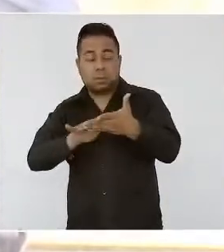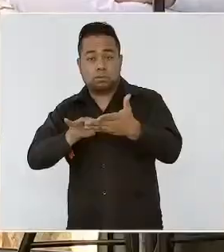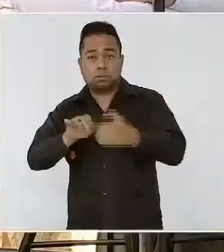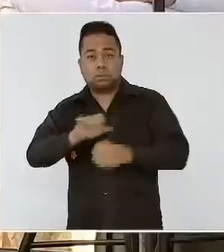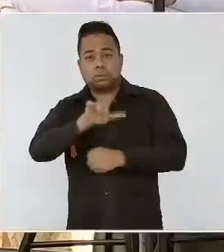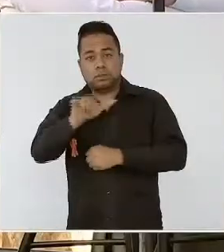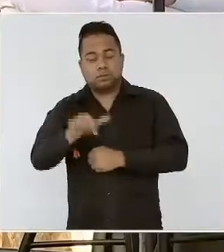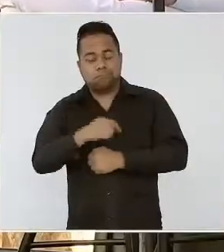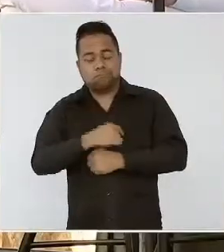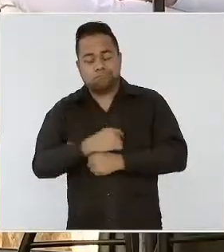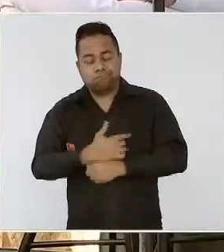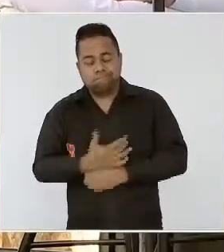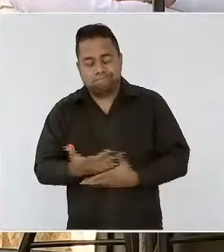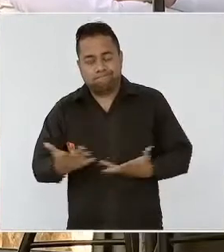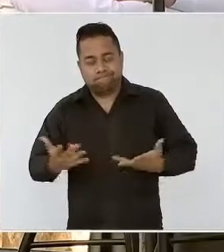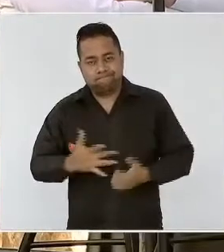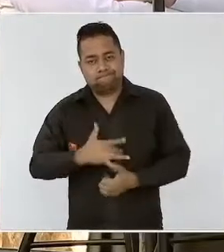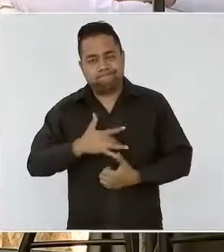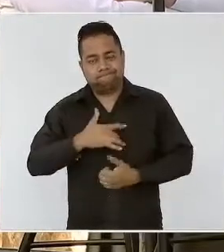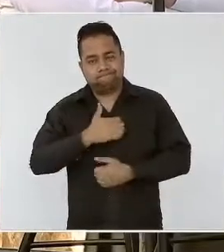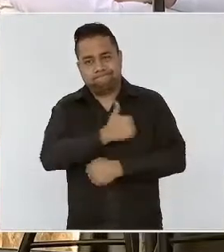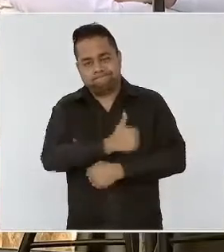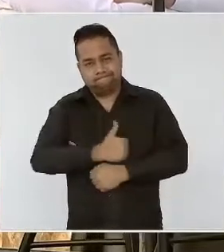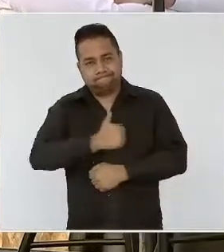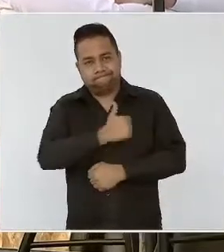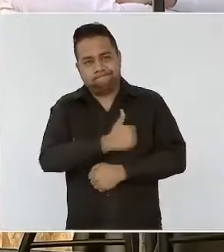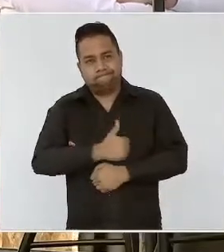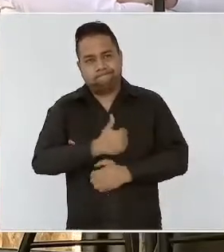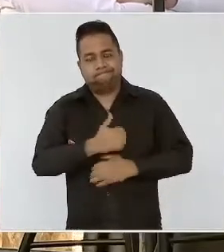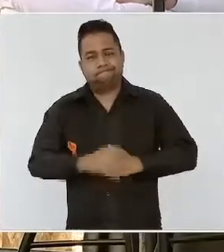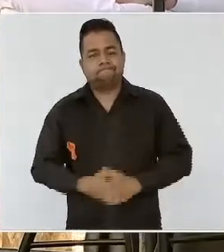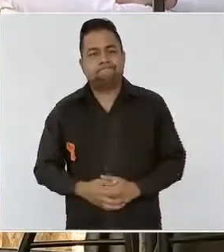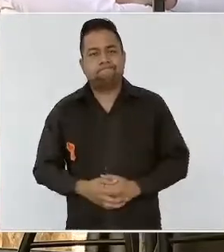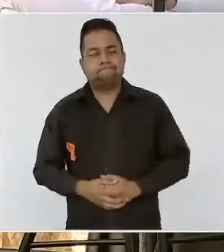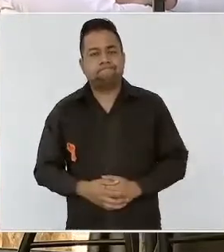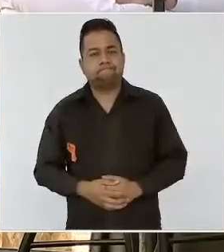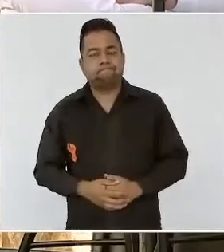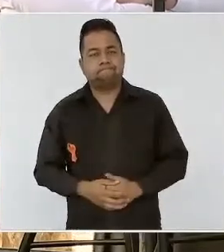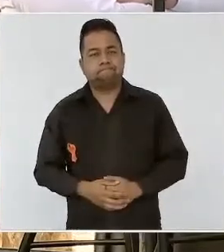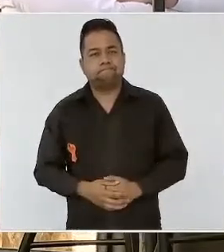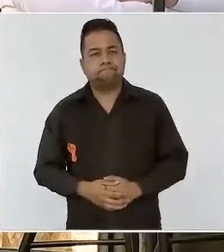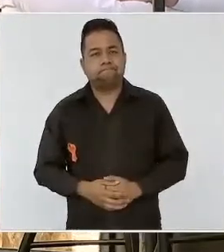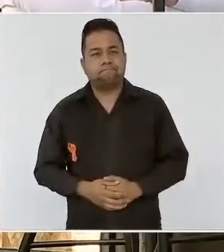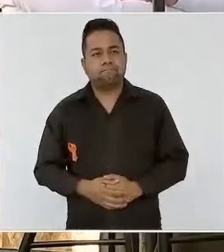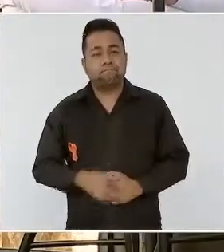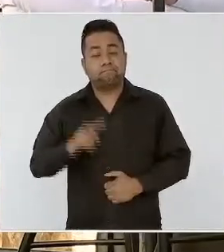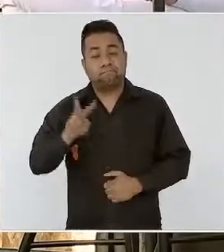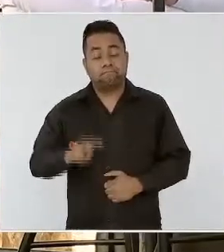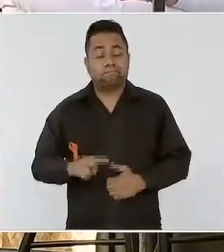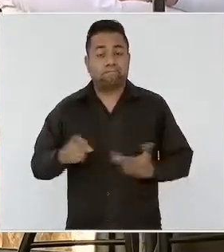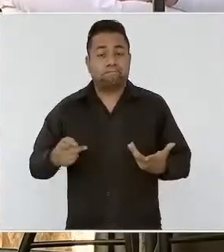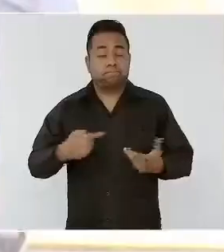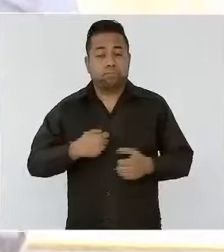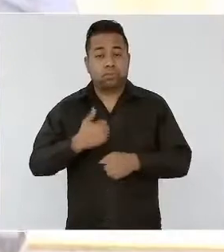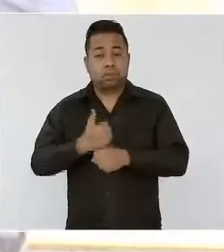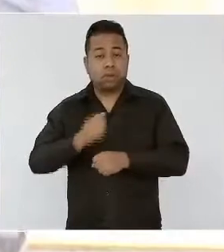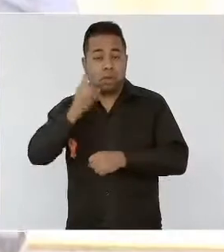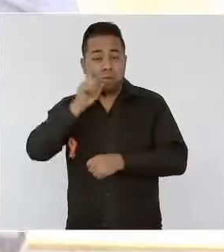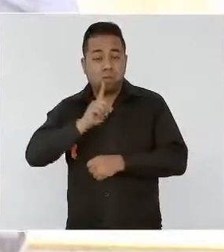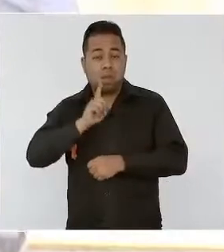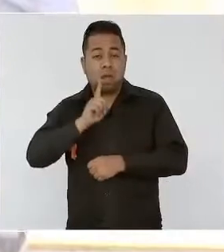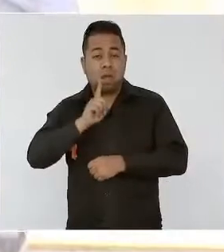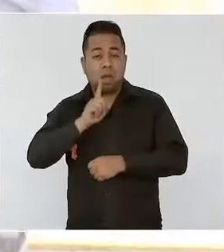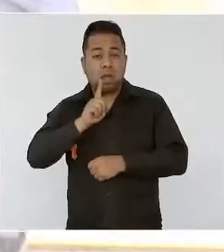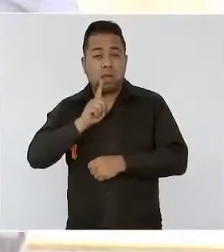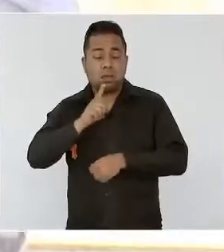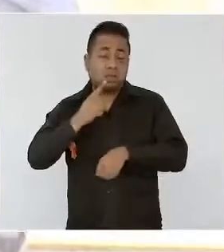muy tristemente, la vida la enfermó y me dejó de leer